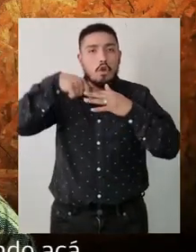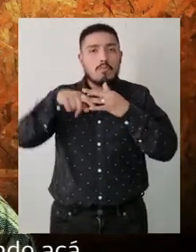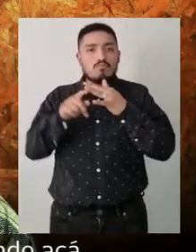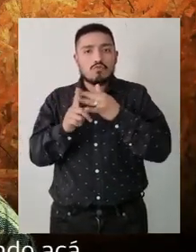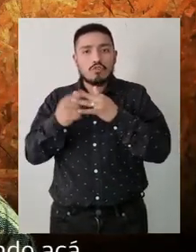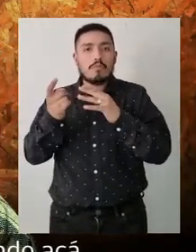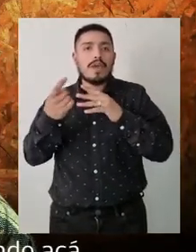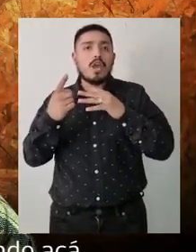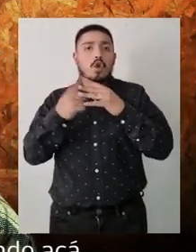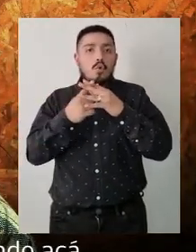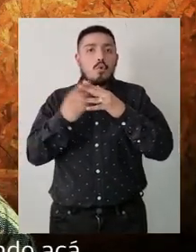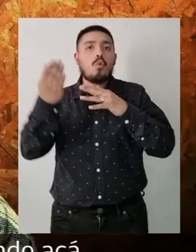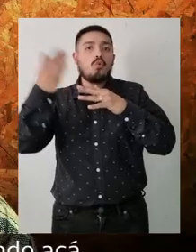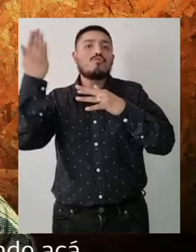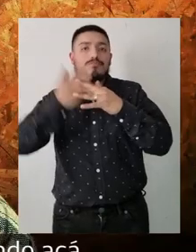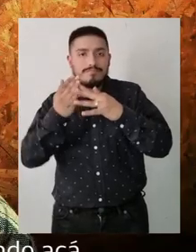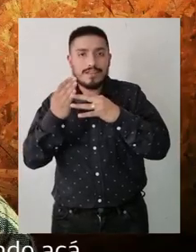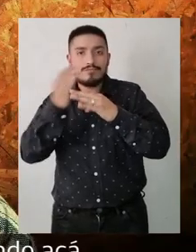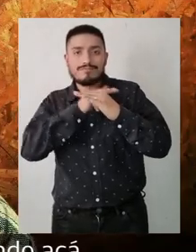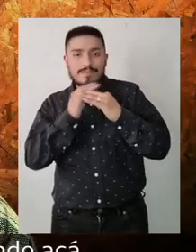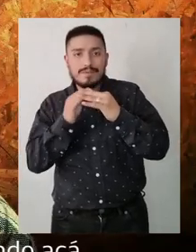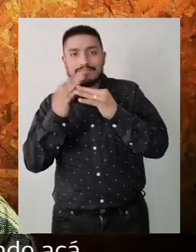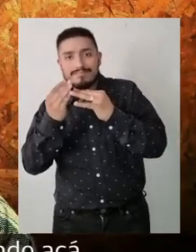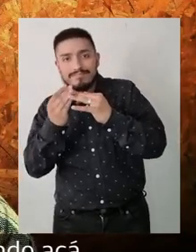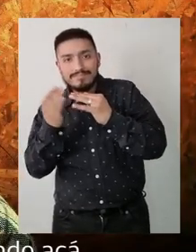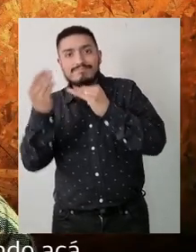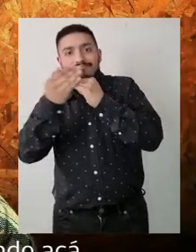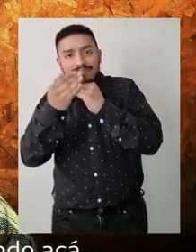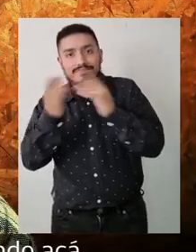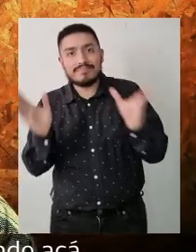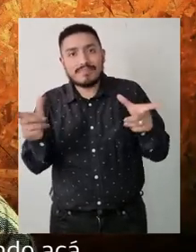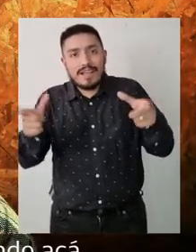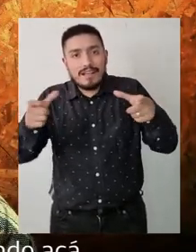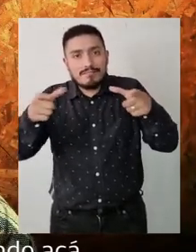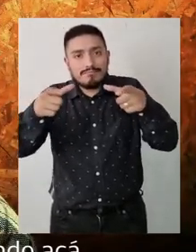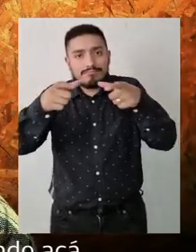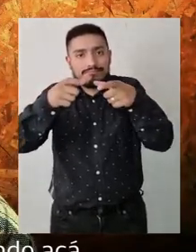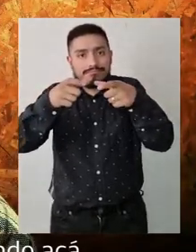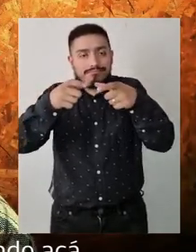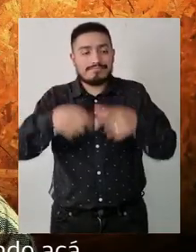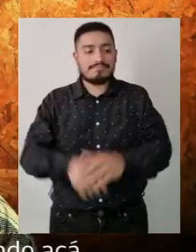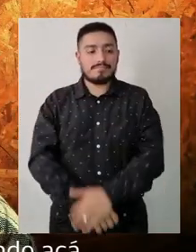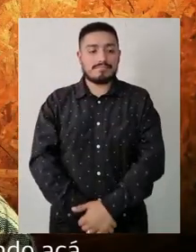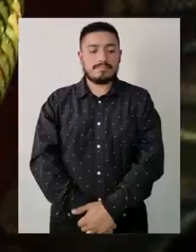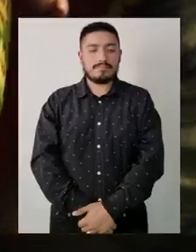Me voy saltando un punto y lo tejo acá, por ejemplo este. Lo voy tejiendo acá.